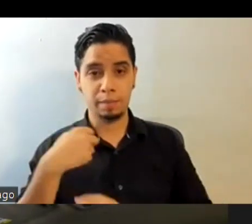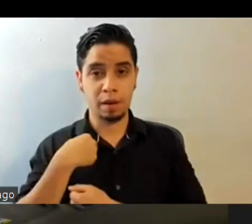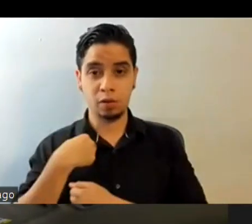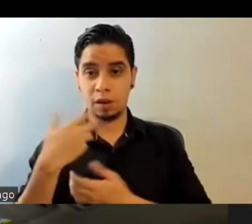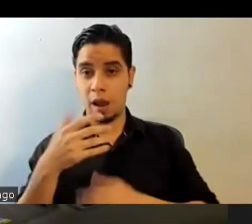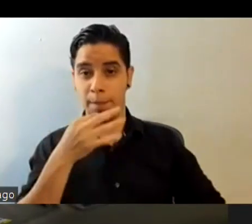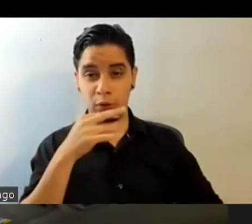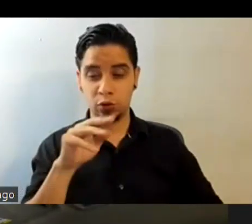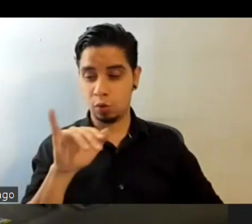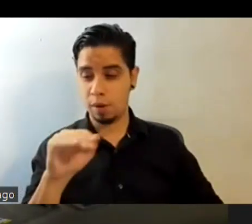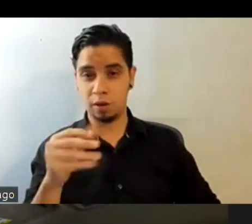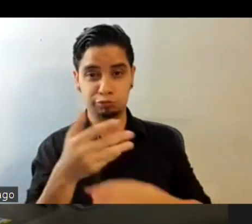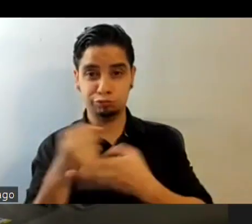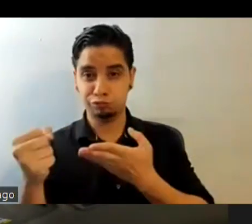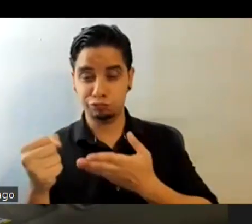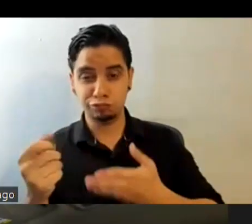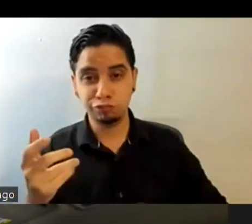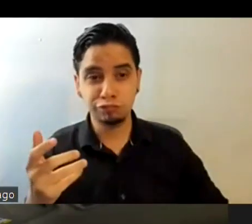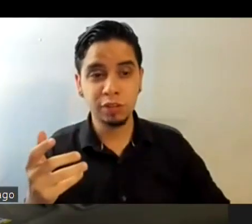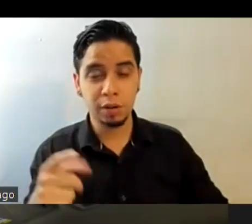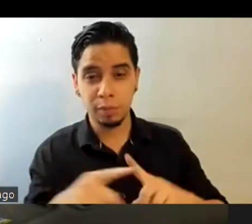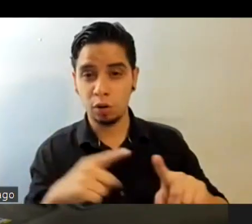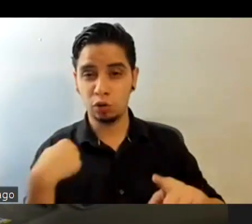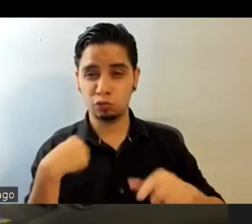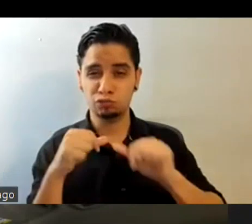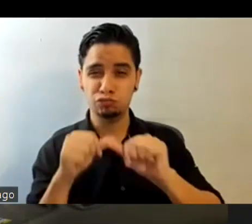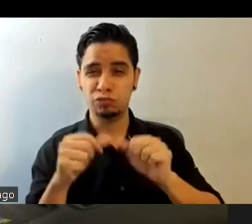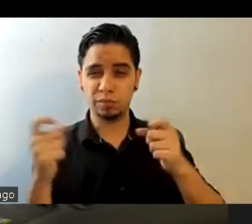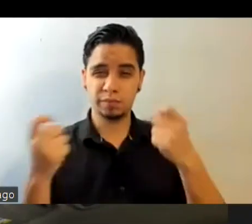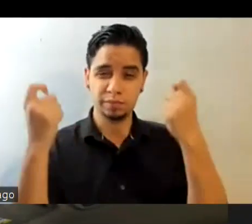mayo. Pero yo sigo celebrando hasta el 31.